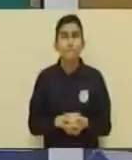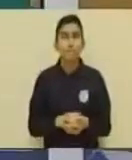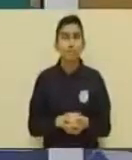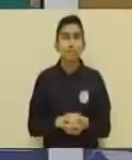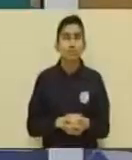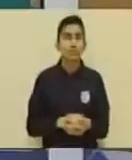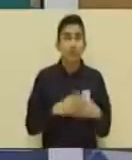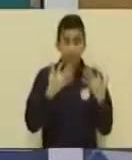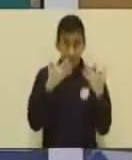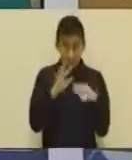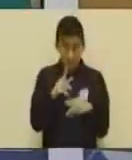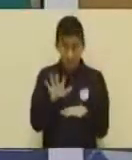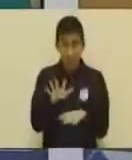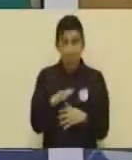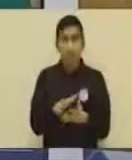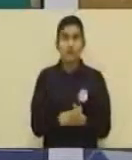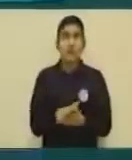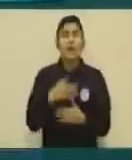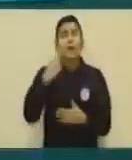Ya, para nuestro